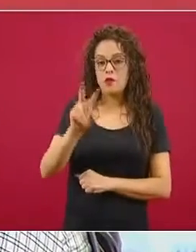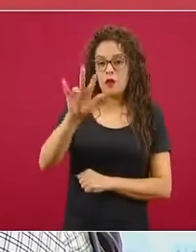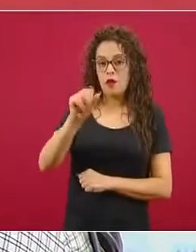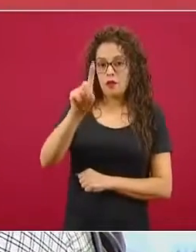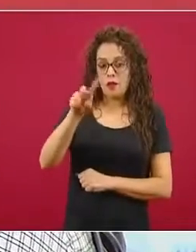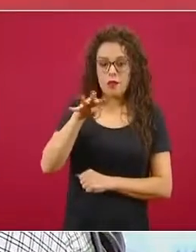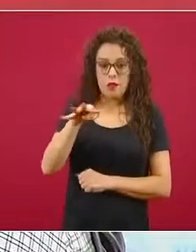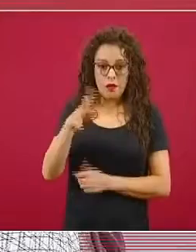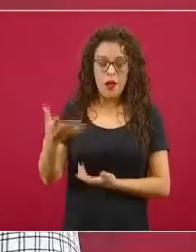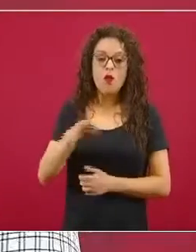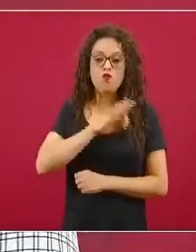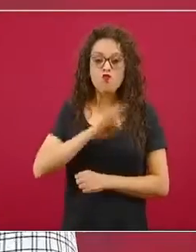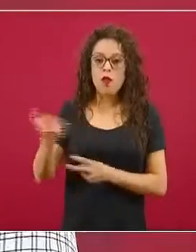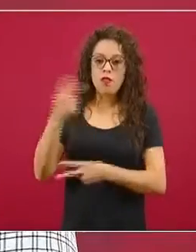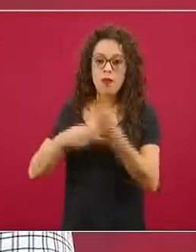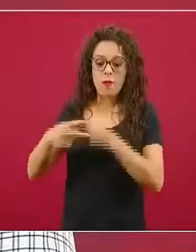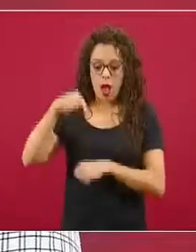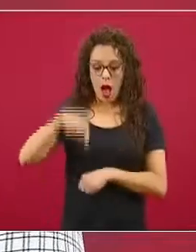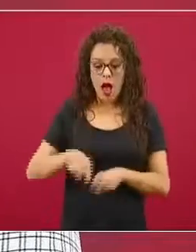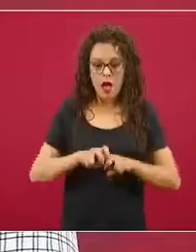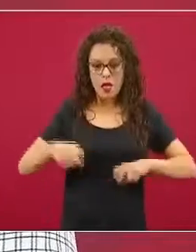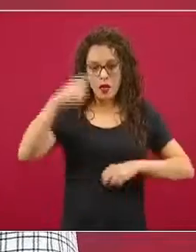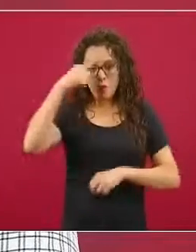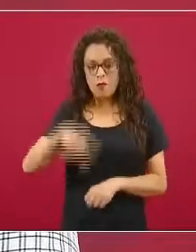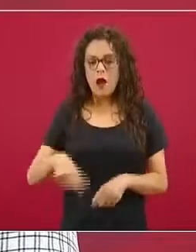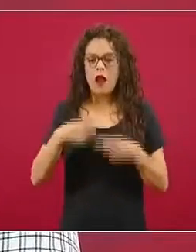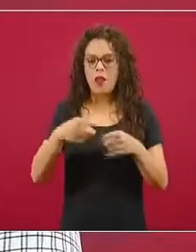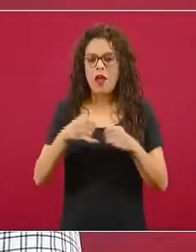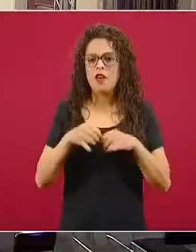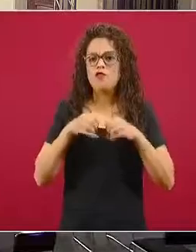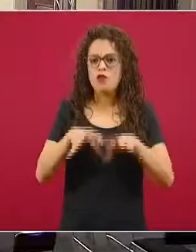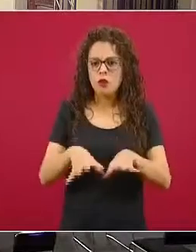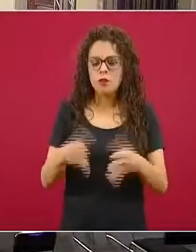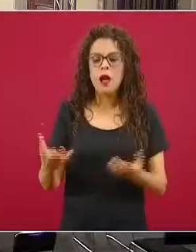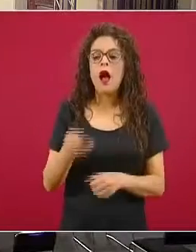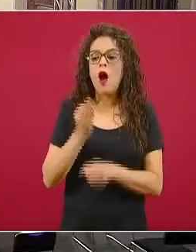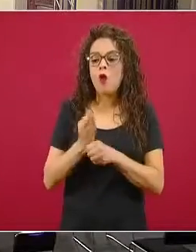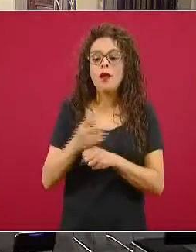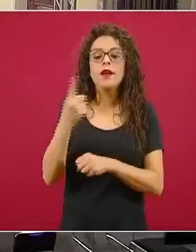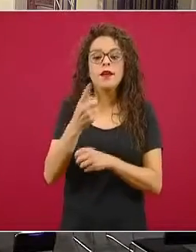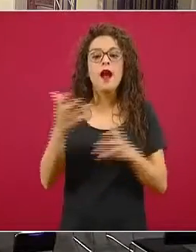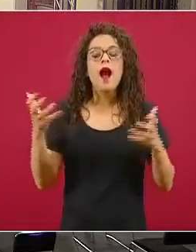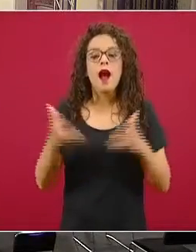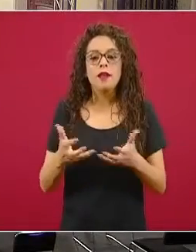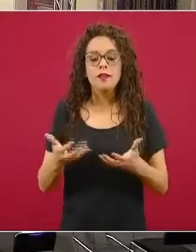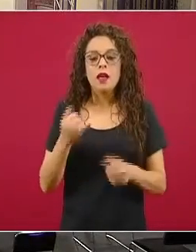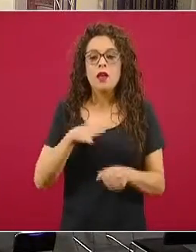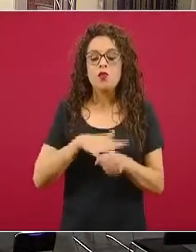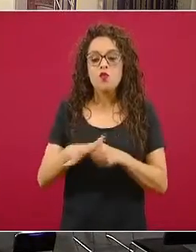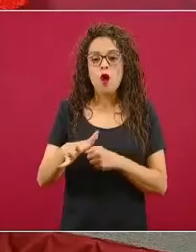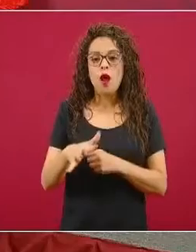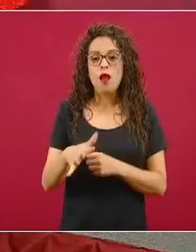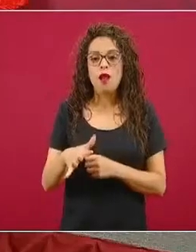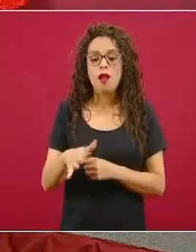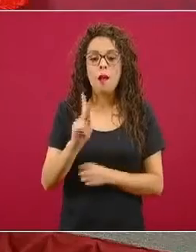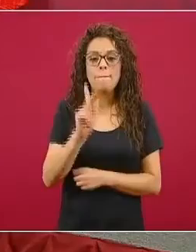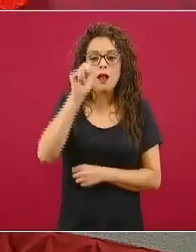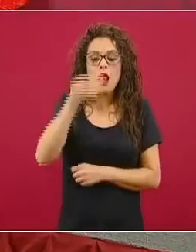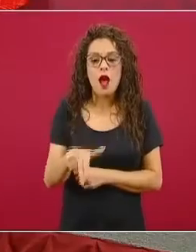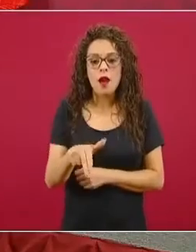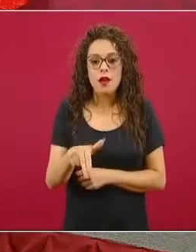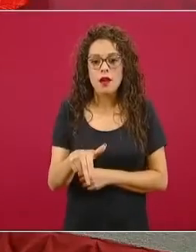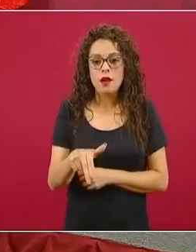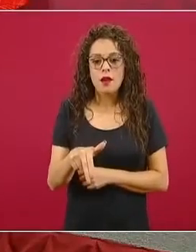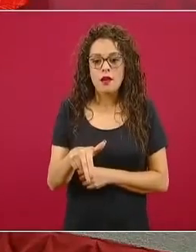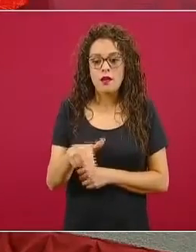nos puedan venir a presentar qué es lo que se ha estado pudiendo hacer hasta el momento y cuál es un poco también la planeación que se tiene